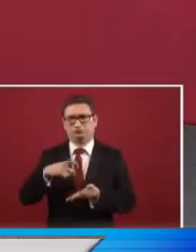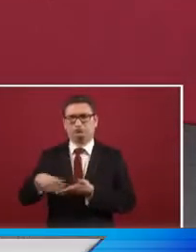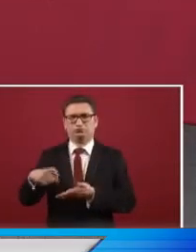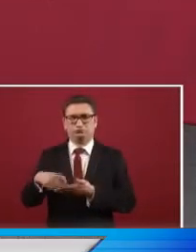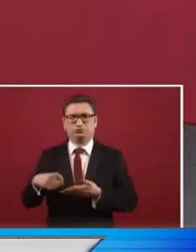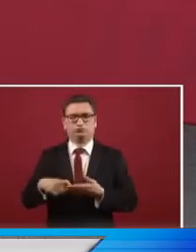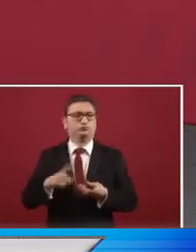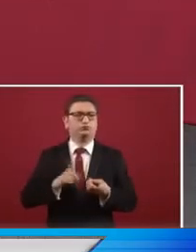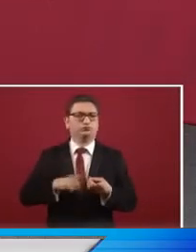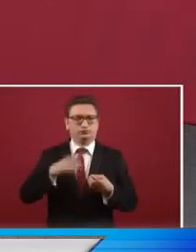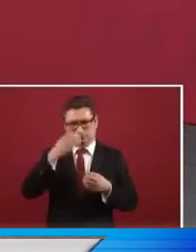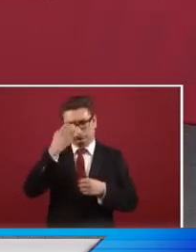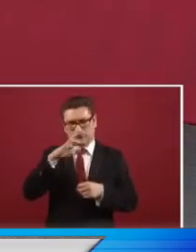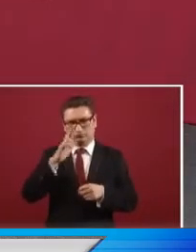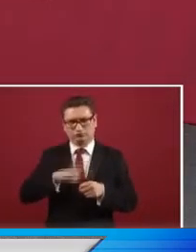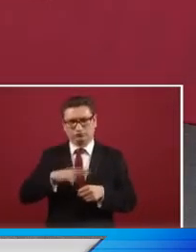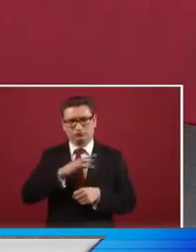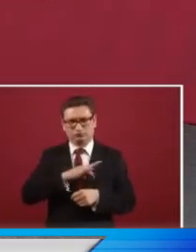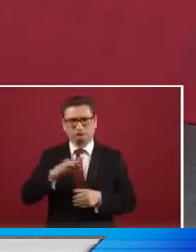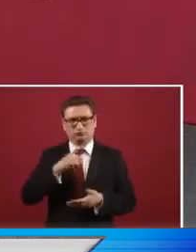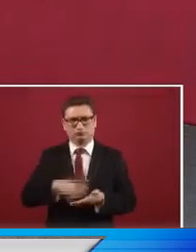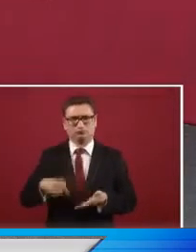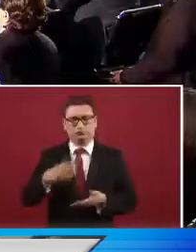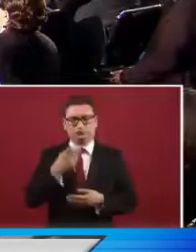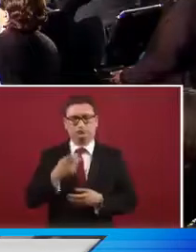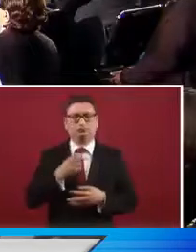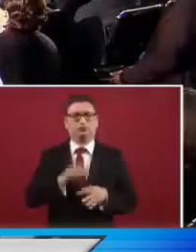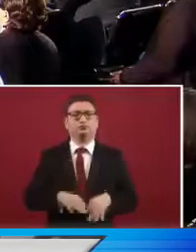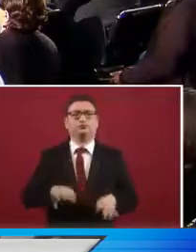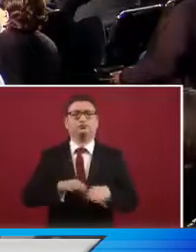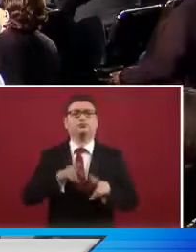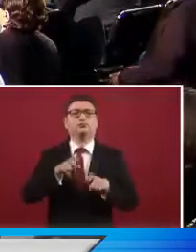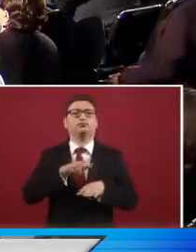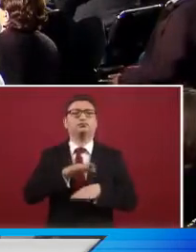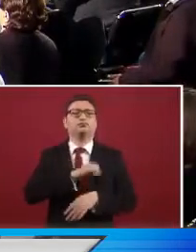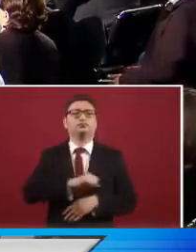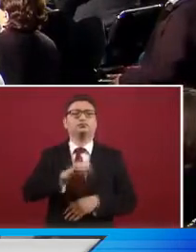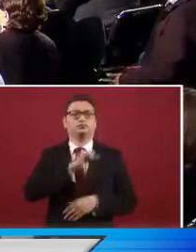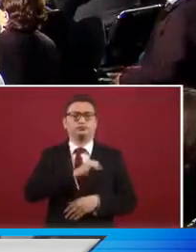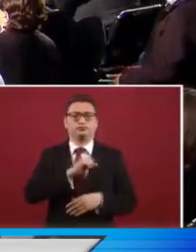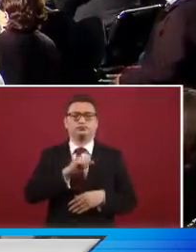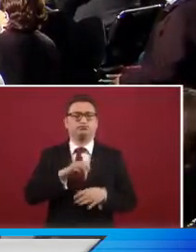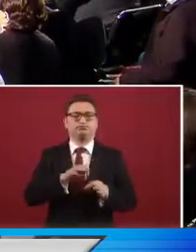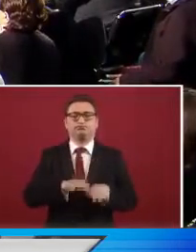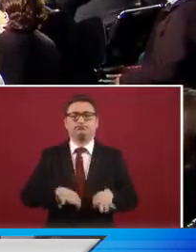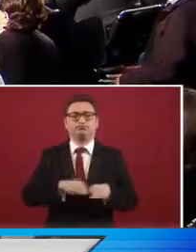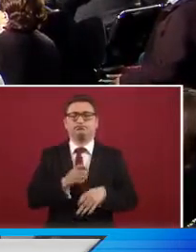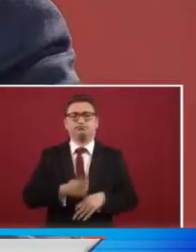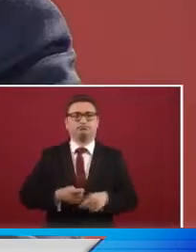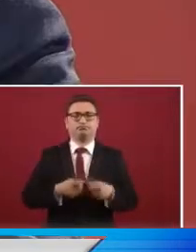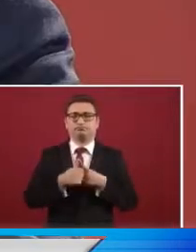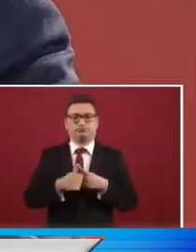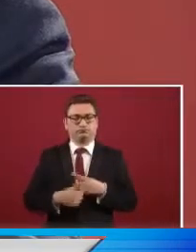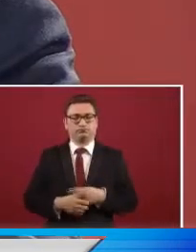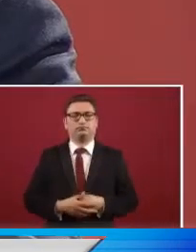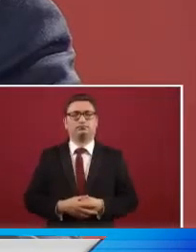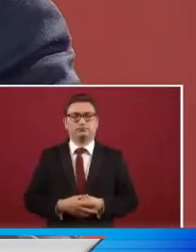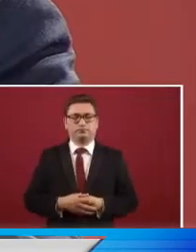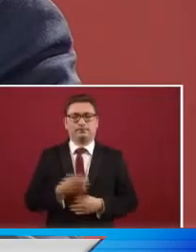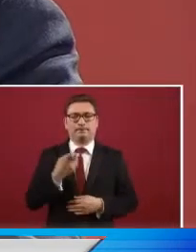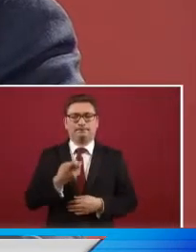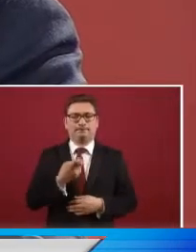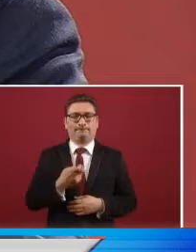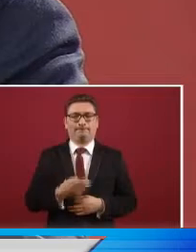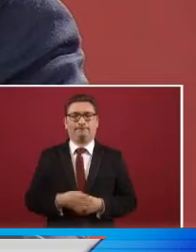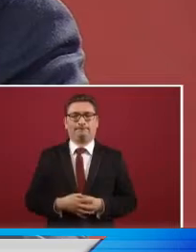en medicamentos. Y desde luego es un asunto de salud prioritario, y